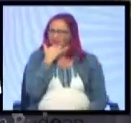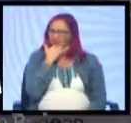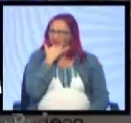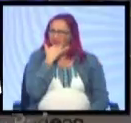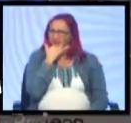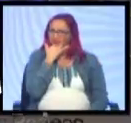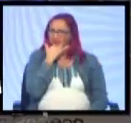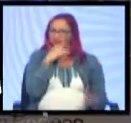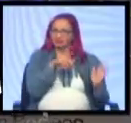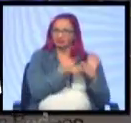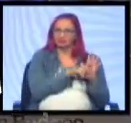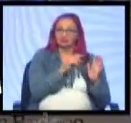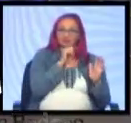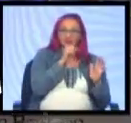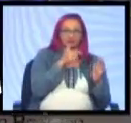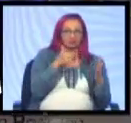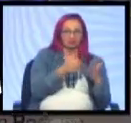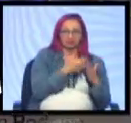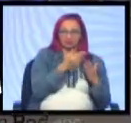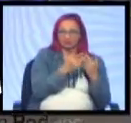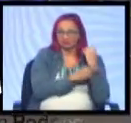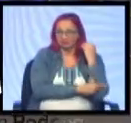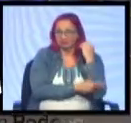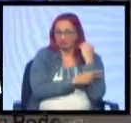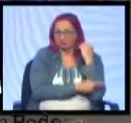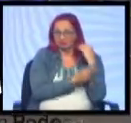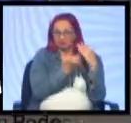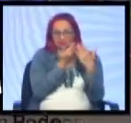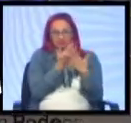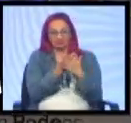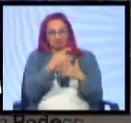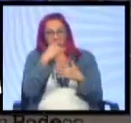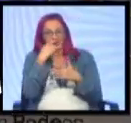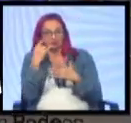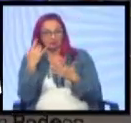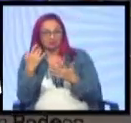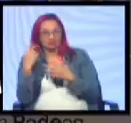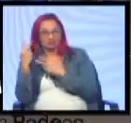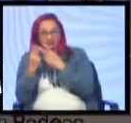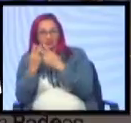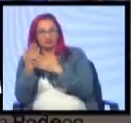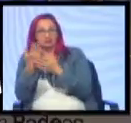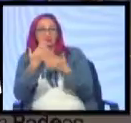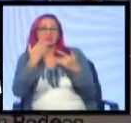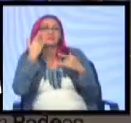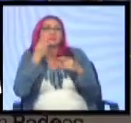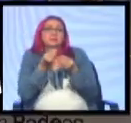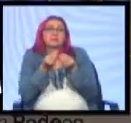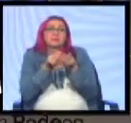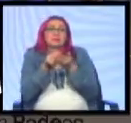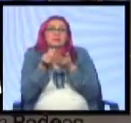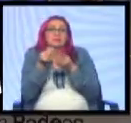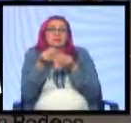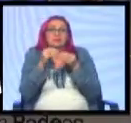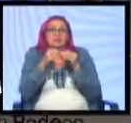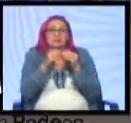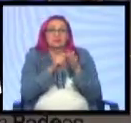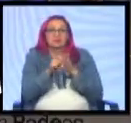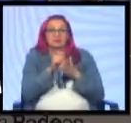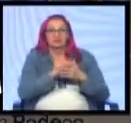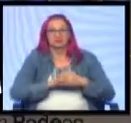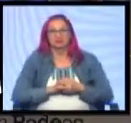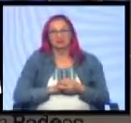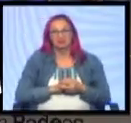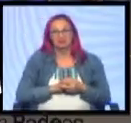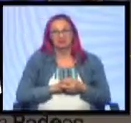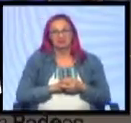También eso es ilegal, porque no, eso no es nuevo en este país, que llegan los chiquitos de la vecina o del vecino y le dicen, me compro un numerito, es de la escuela.